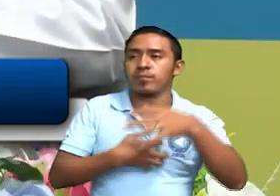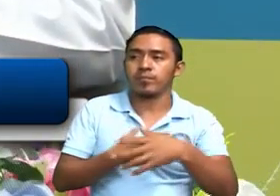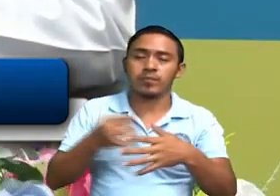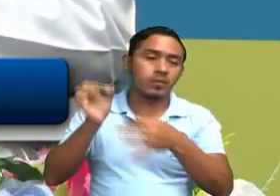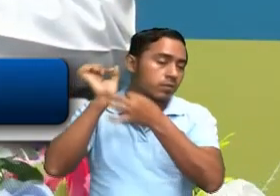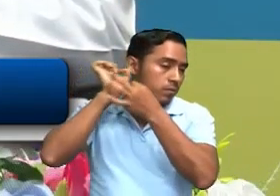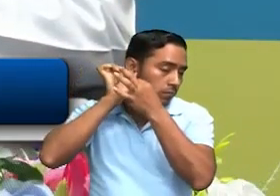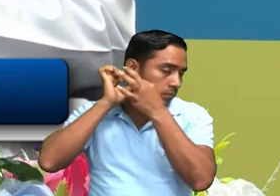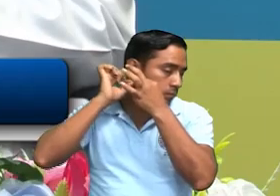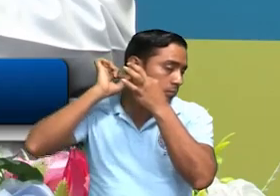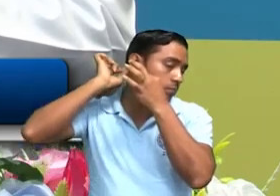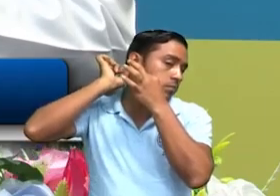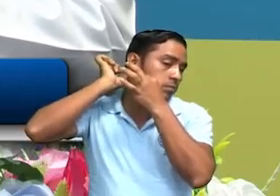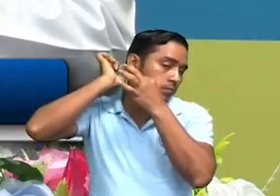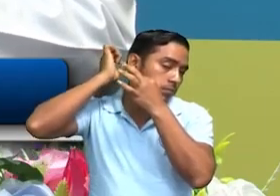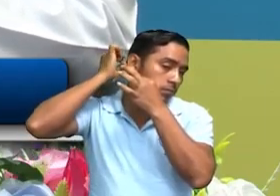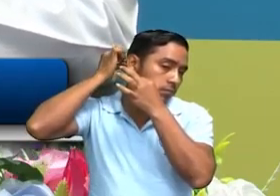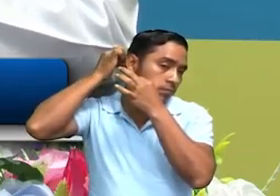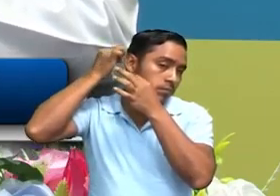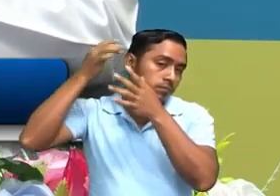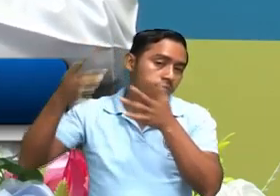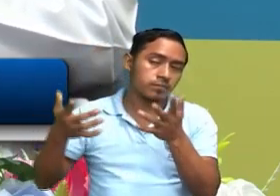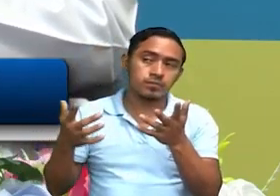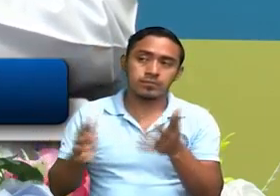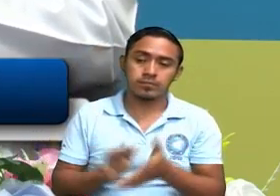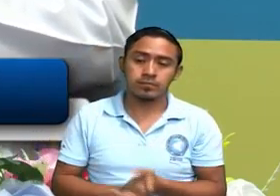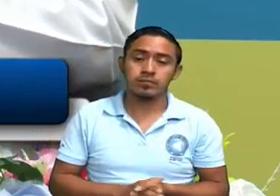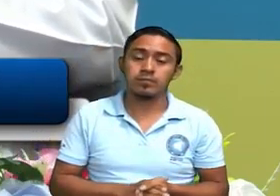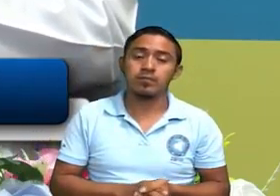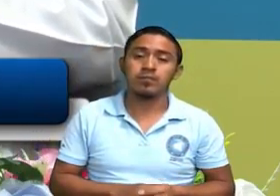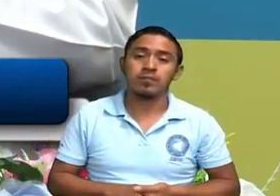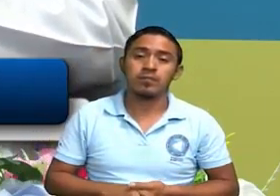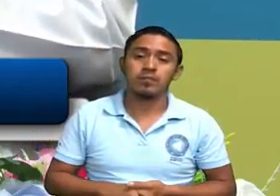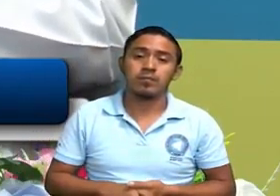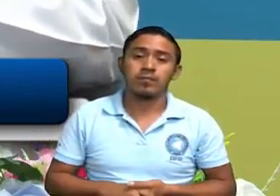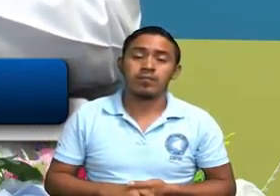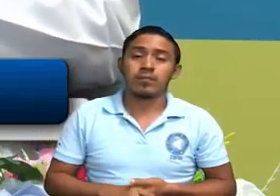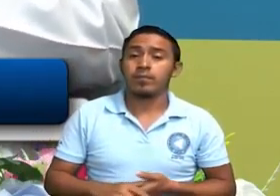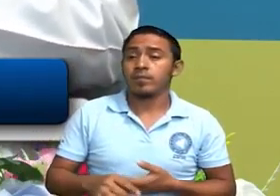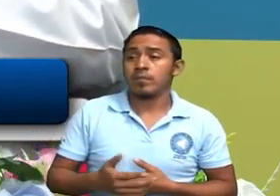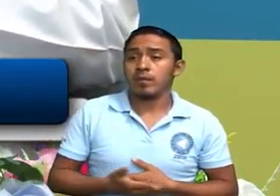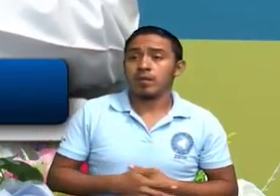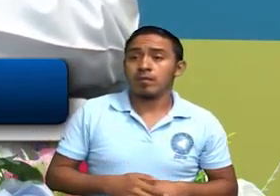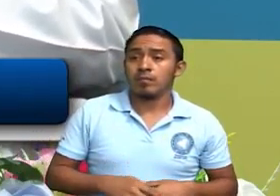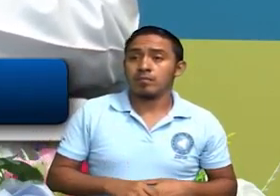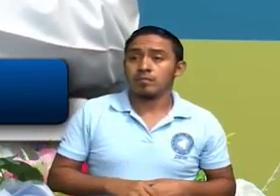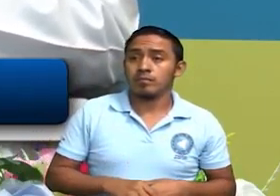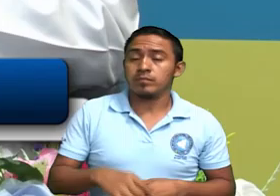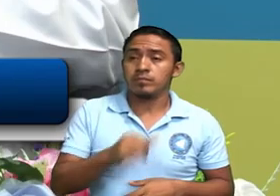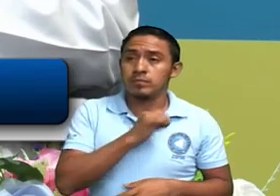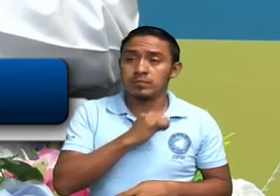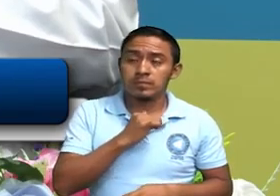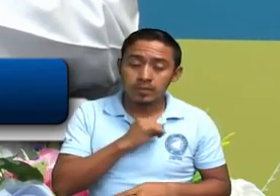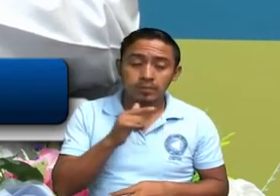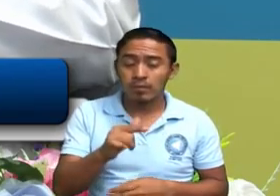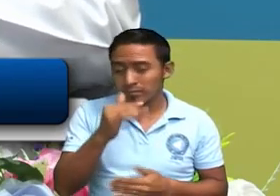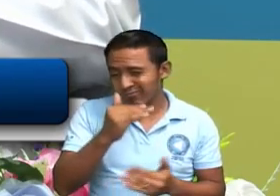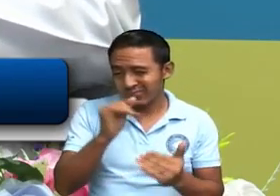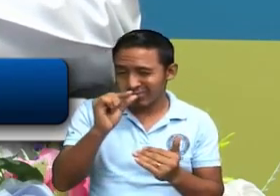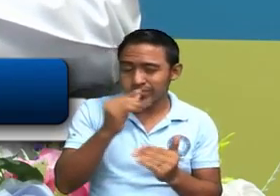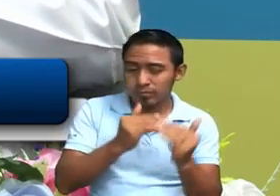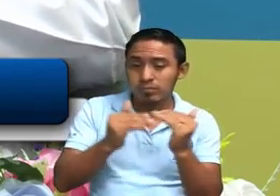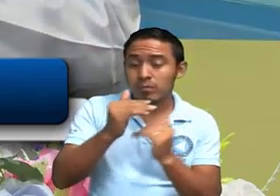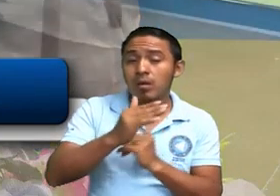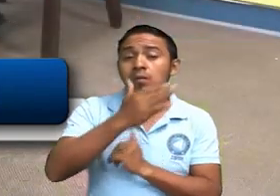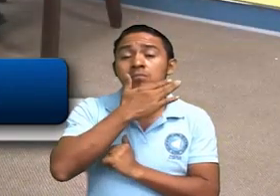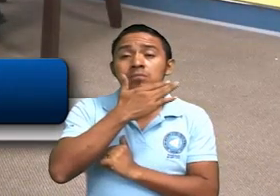desde el oído hasta la corteza cerebral. ¿Ve? Una prueba más compleja. Un poco más